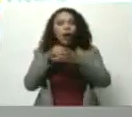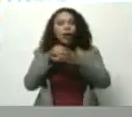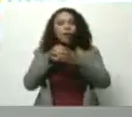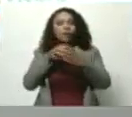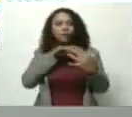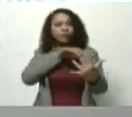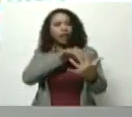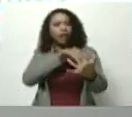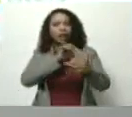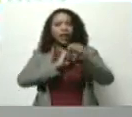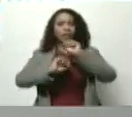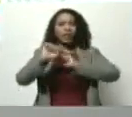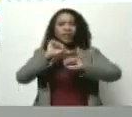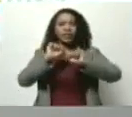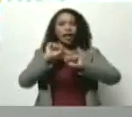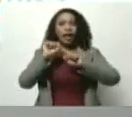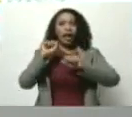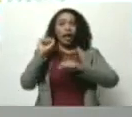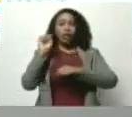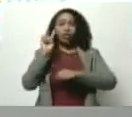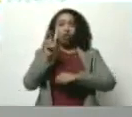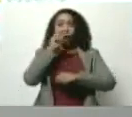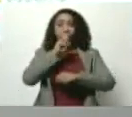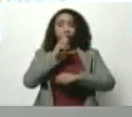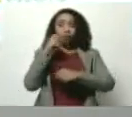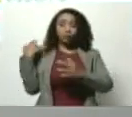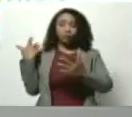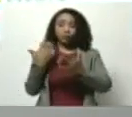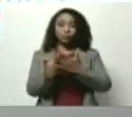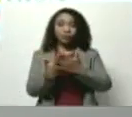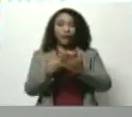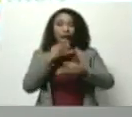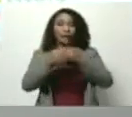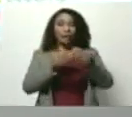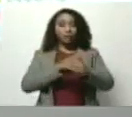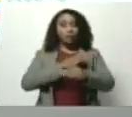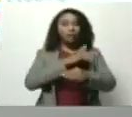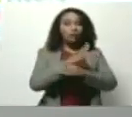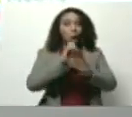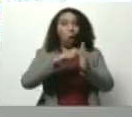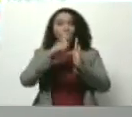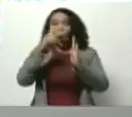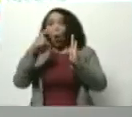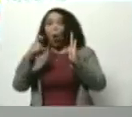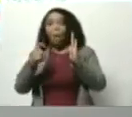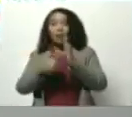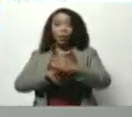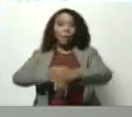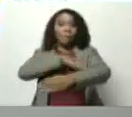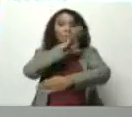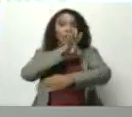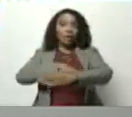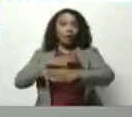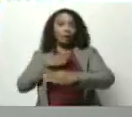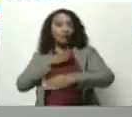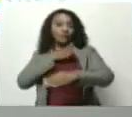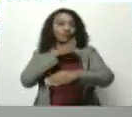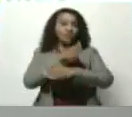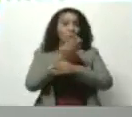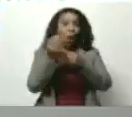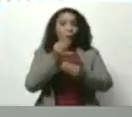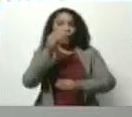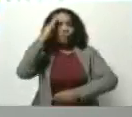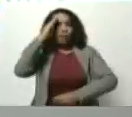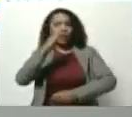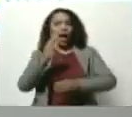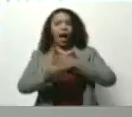como que durante estos dos años se tuvieron que trasladar completamente a barcelona porque como general hay que